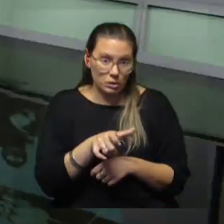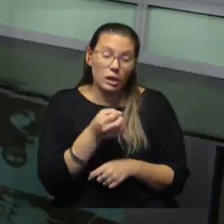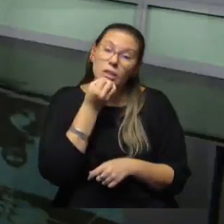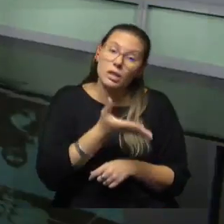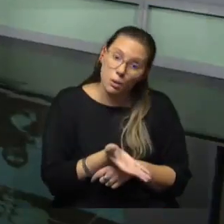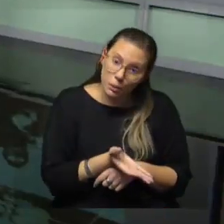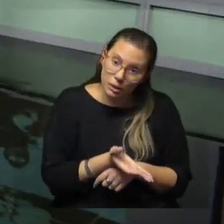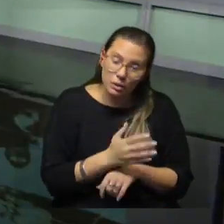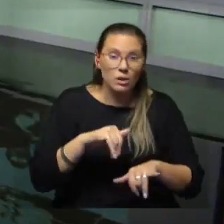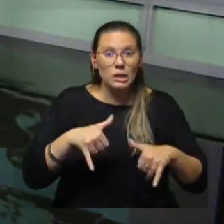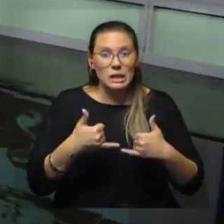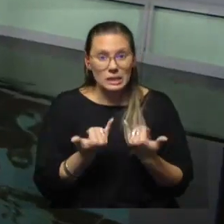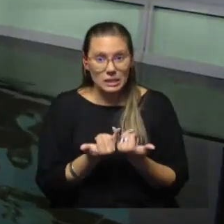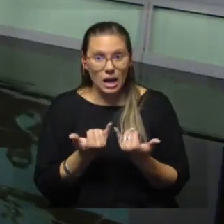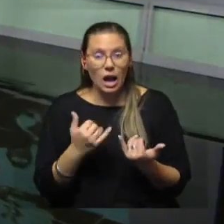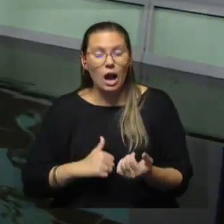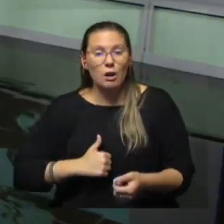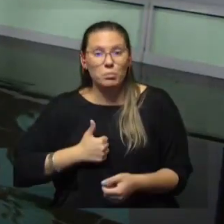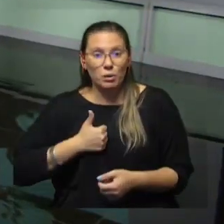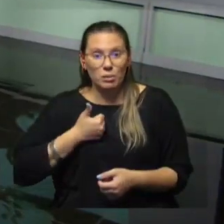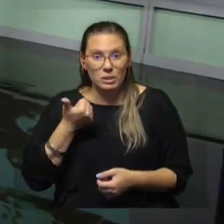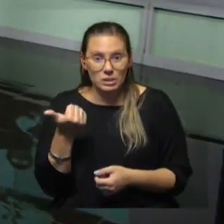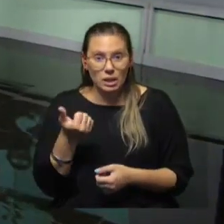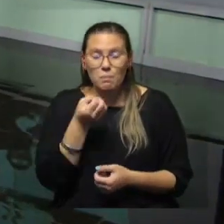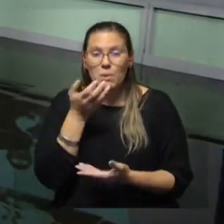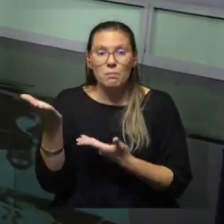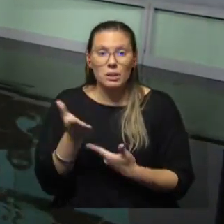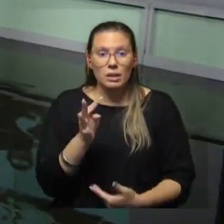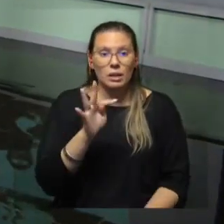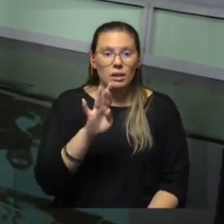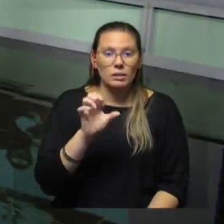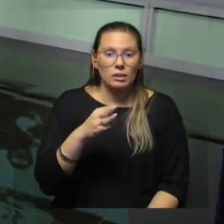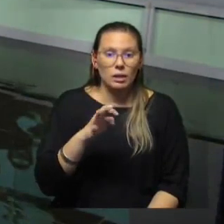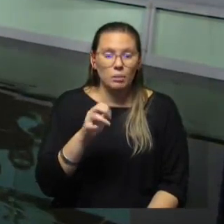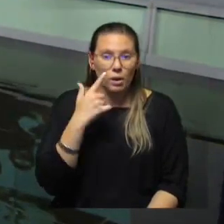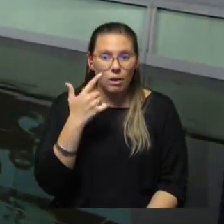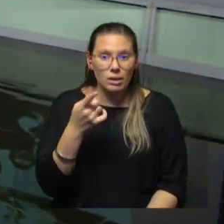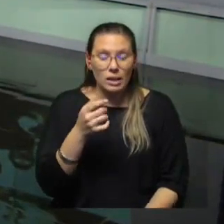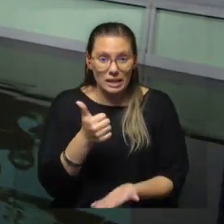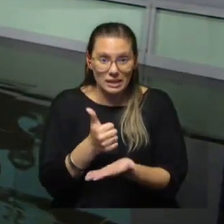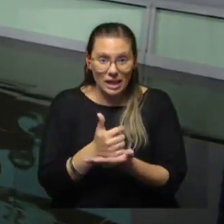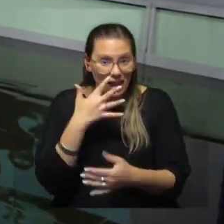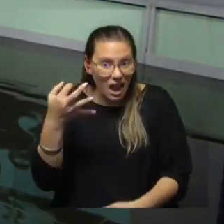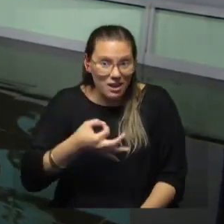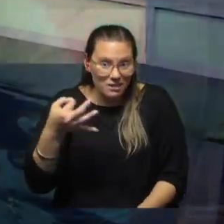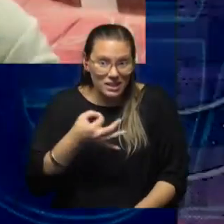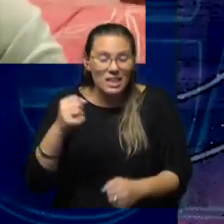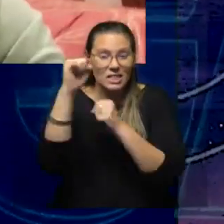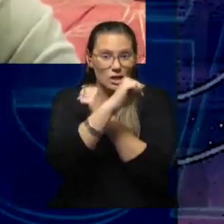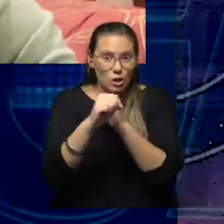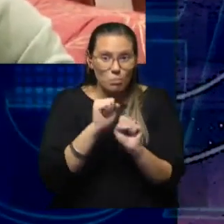bueno. Ya, vamos. Engancharlo, por favor. Y darle la bienvenida. Trevor, querido, decime que estás ahí. Decime que es una realidad de la